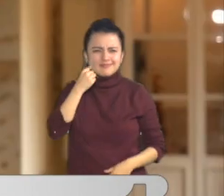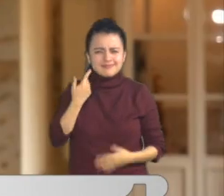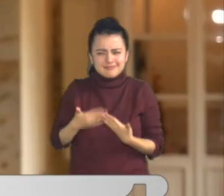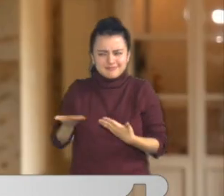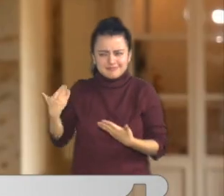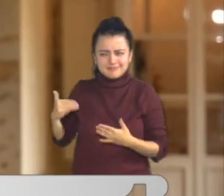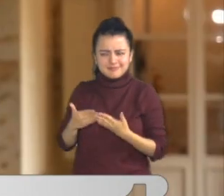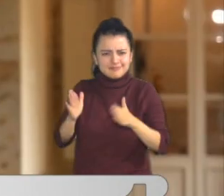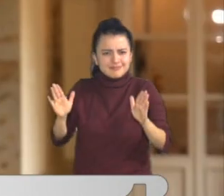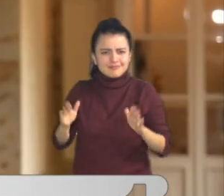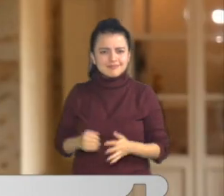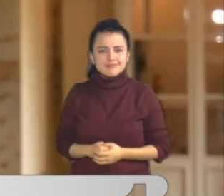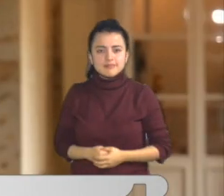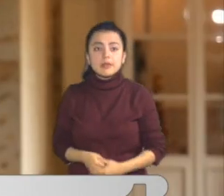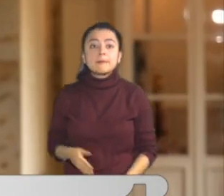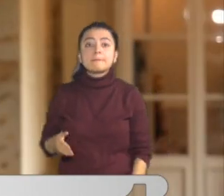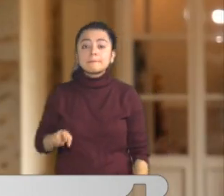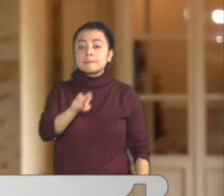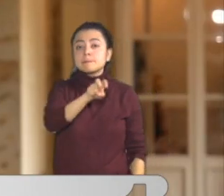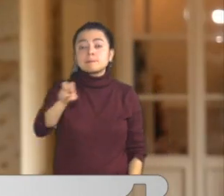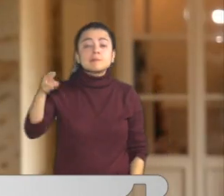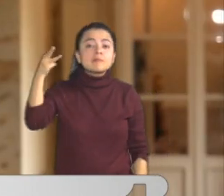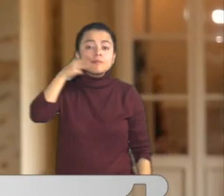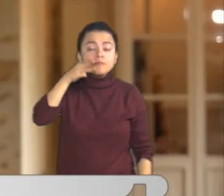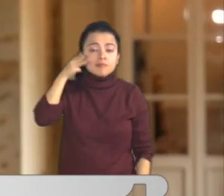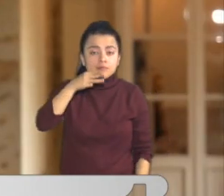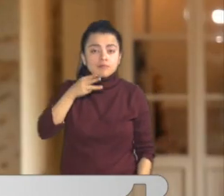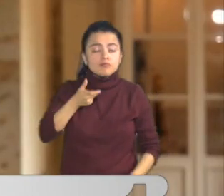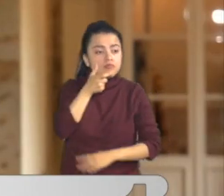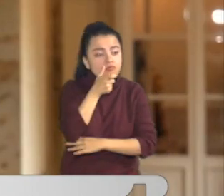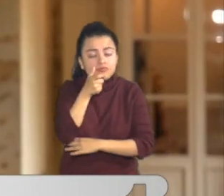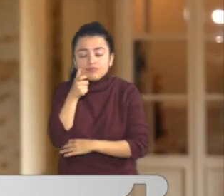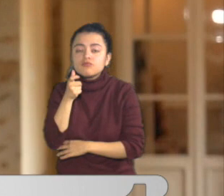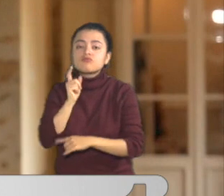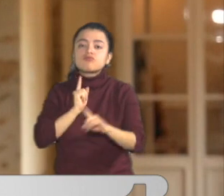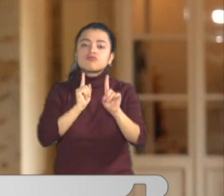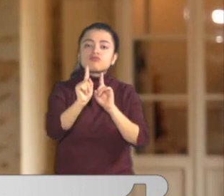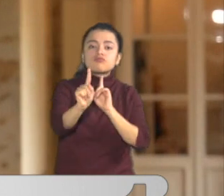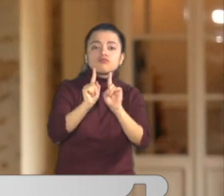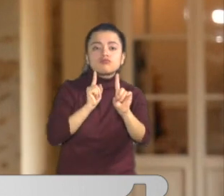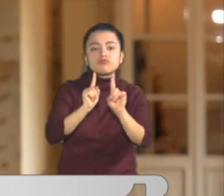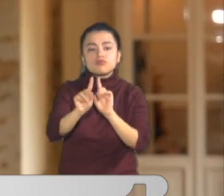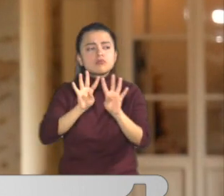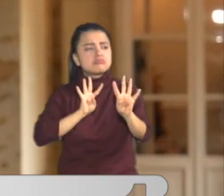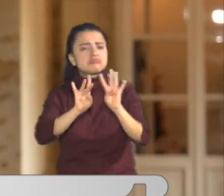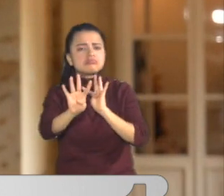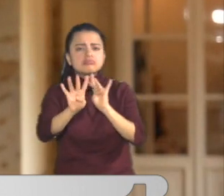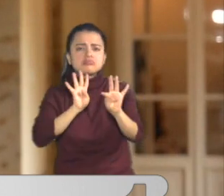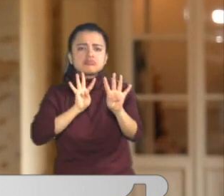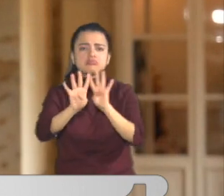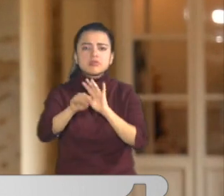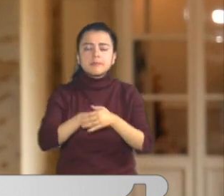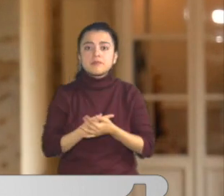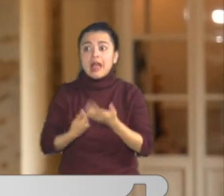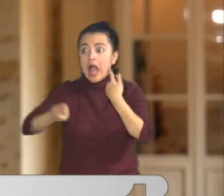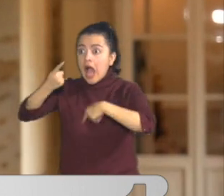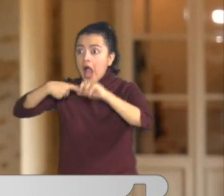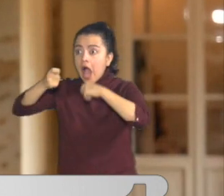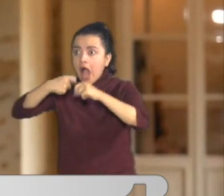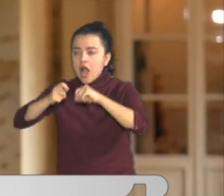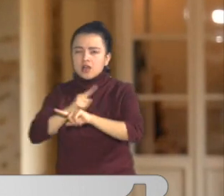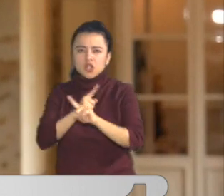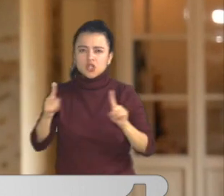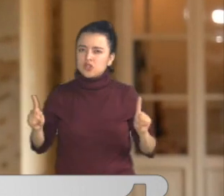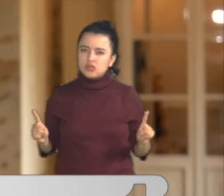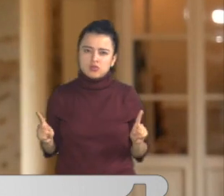en Norte de Santander tenemos paso regular, normal de peatones. No hay paso de comercio, no hay